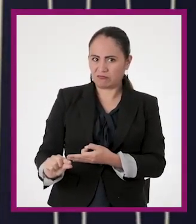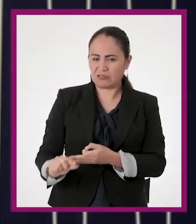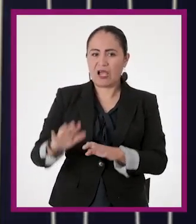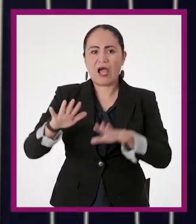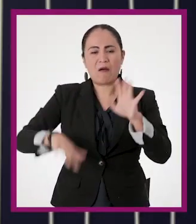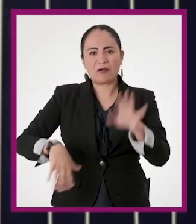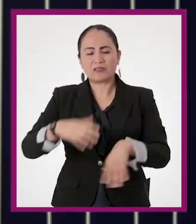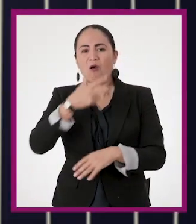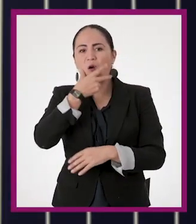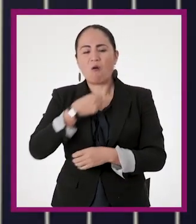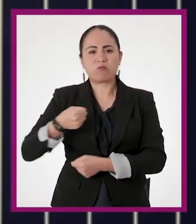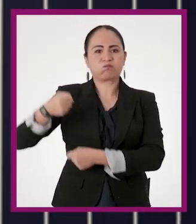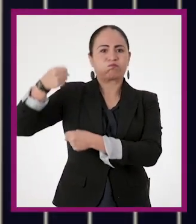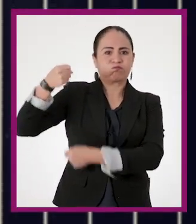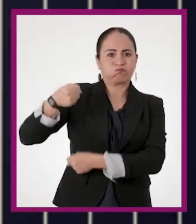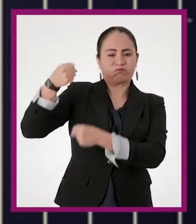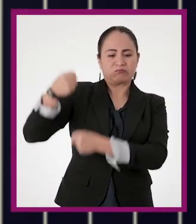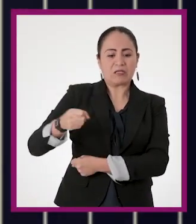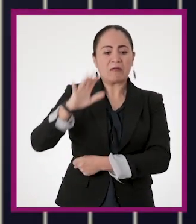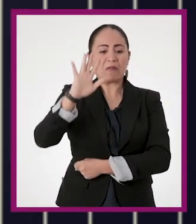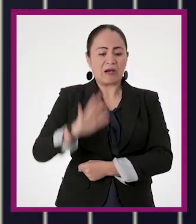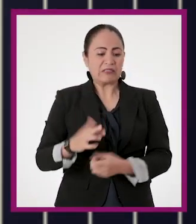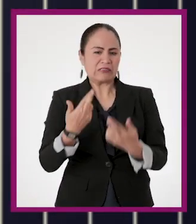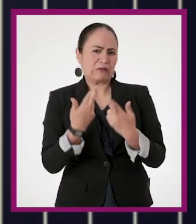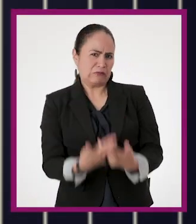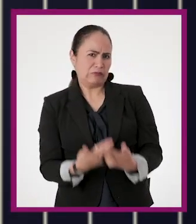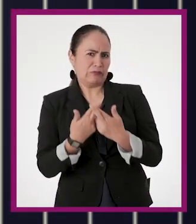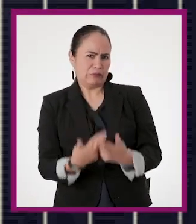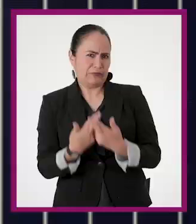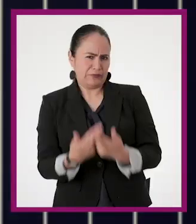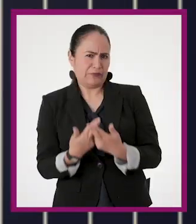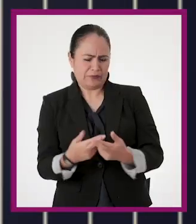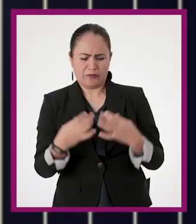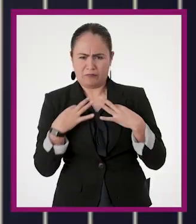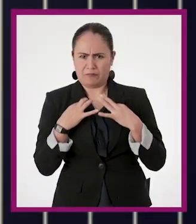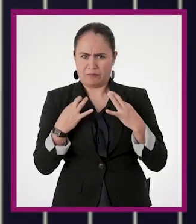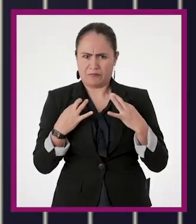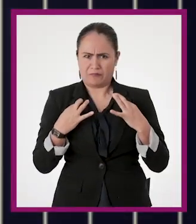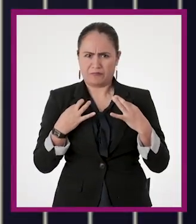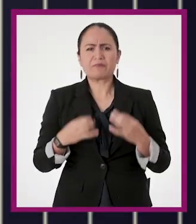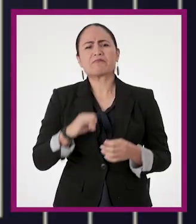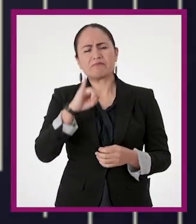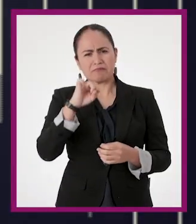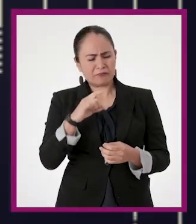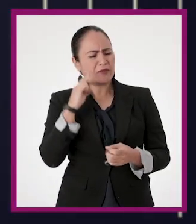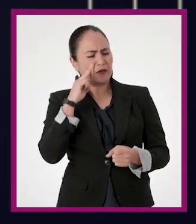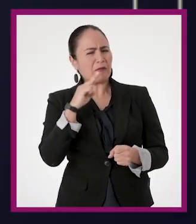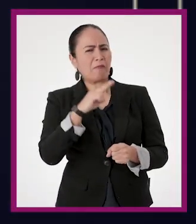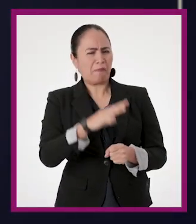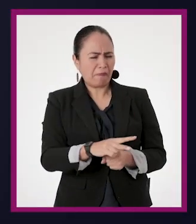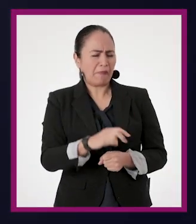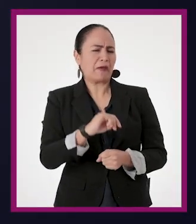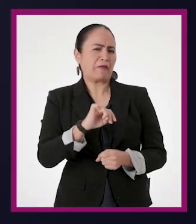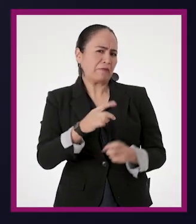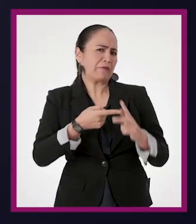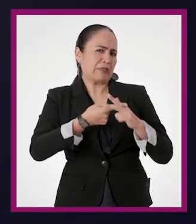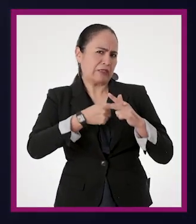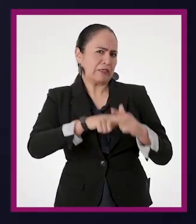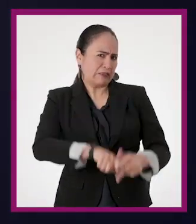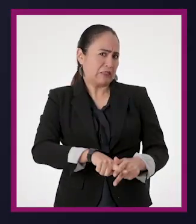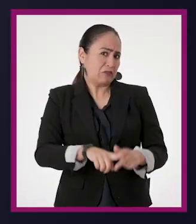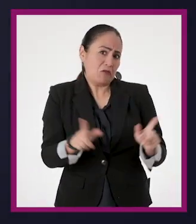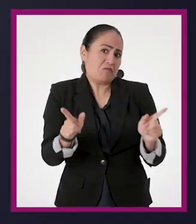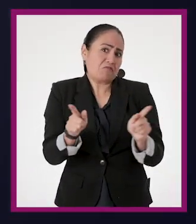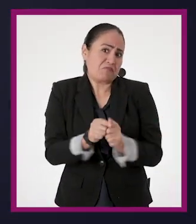Resulta, como dice el Quijote, el reverso de un rico bordado. Nos permite adivinar los prodigios del anverso y